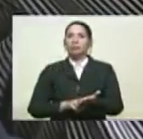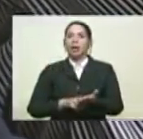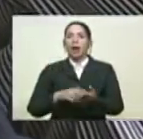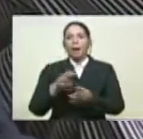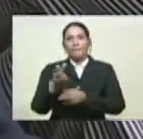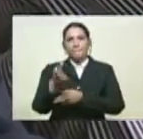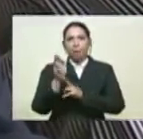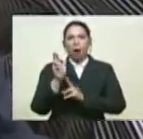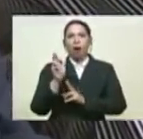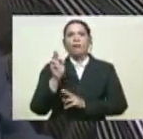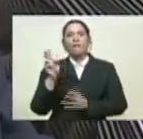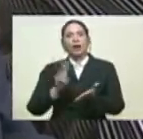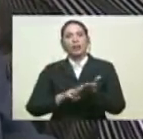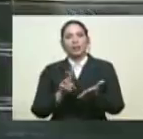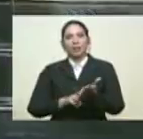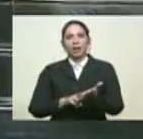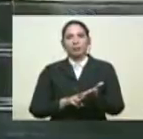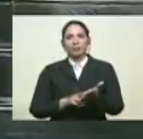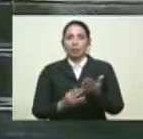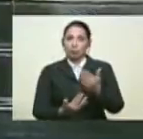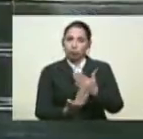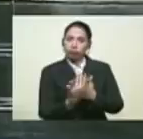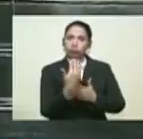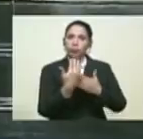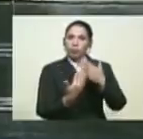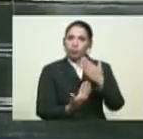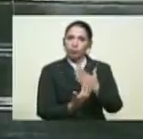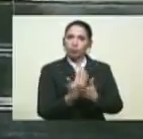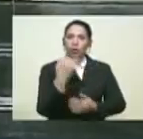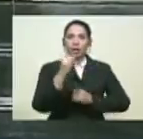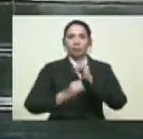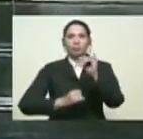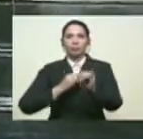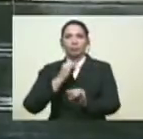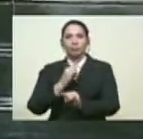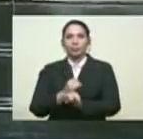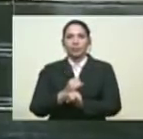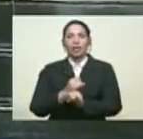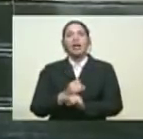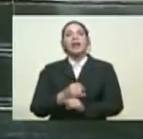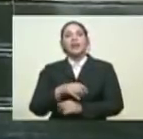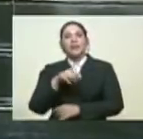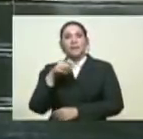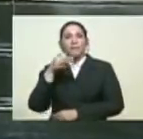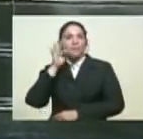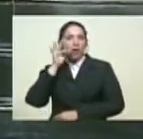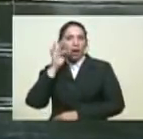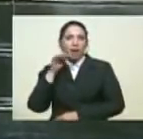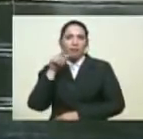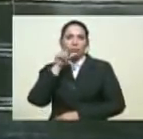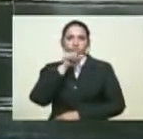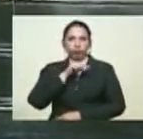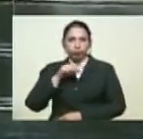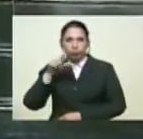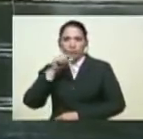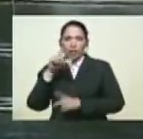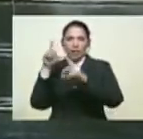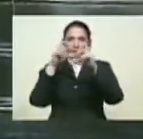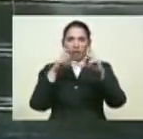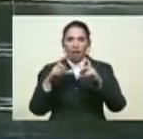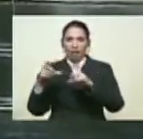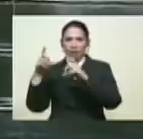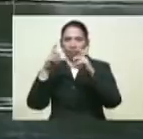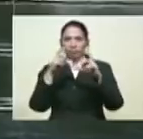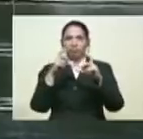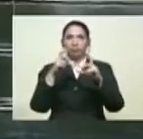verdad en los impresos, en las redes, en Facebook, Instagram. Vamos a